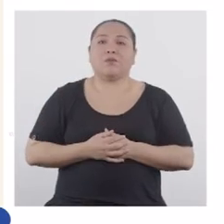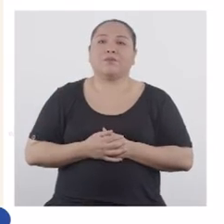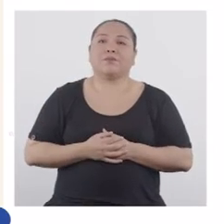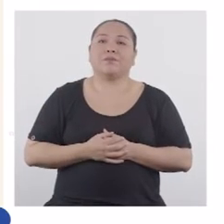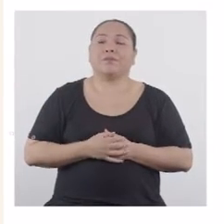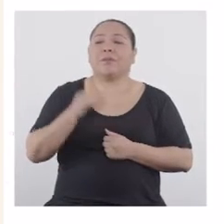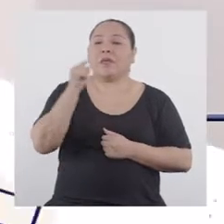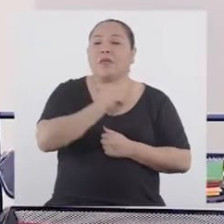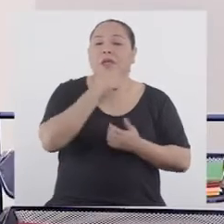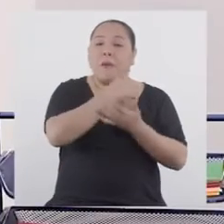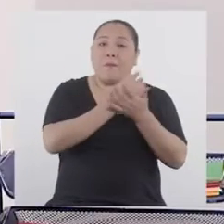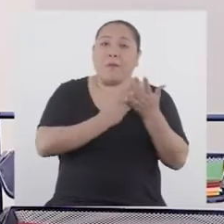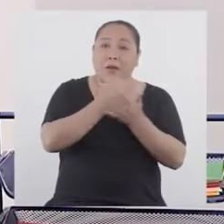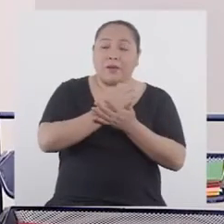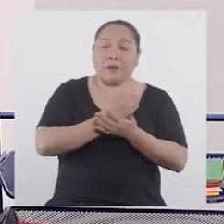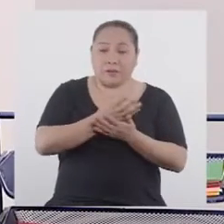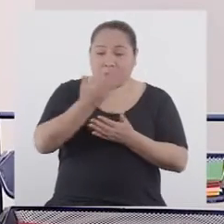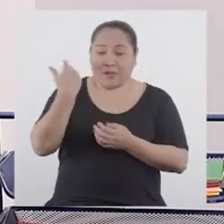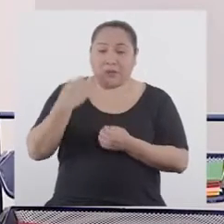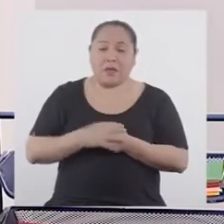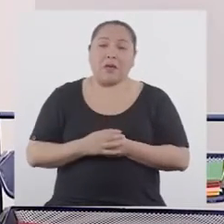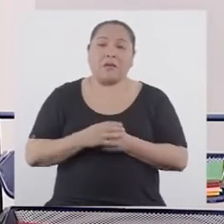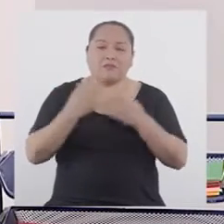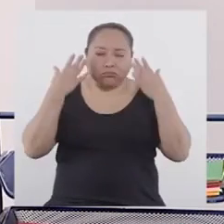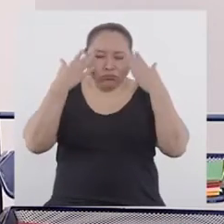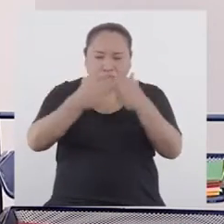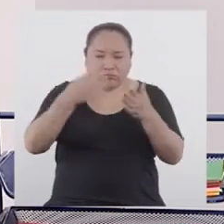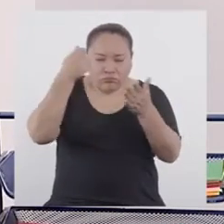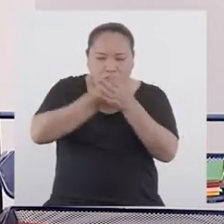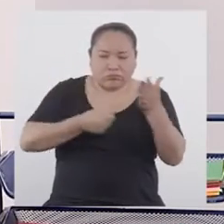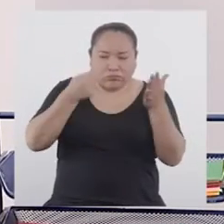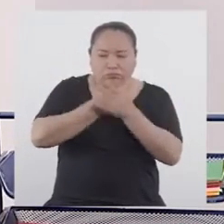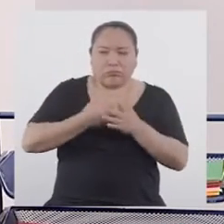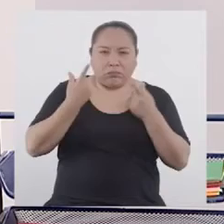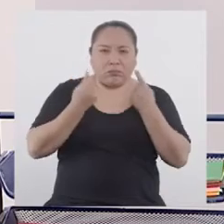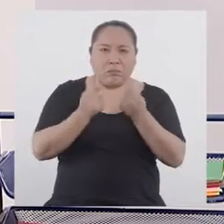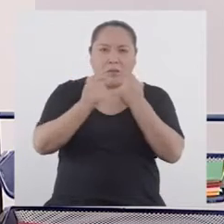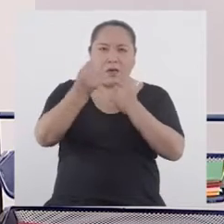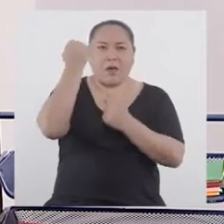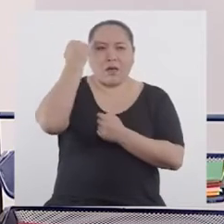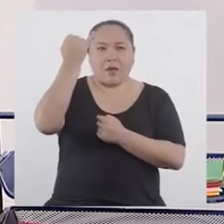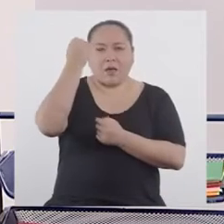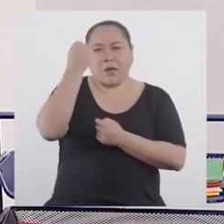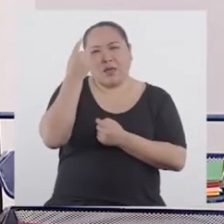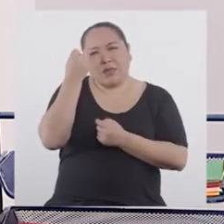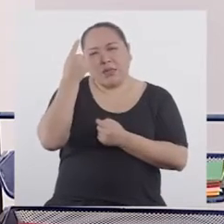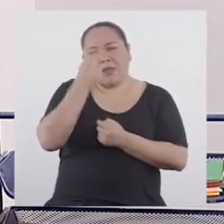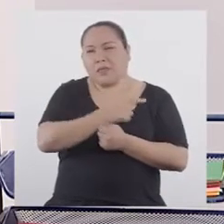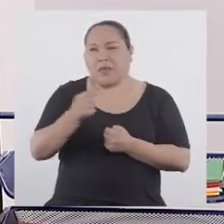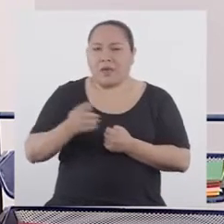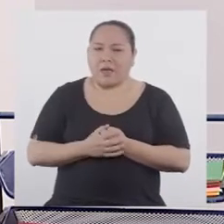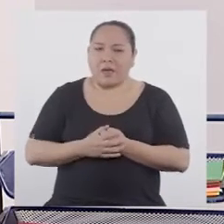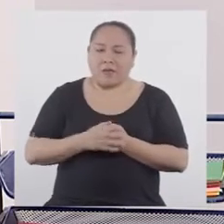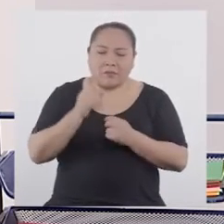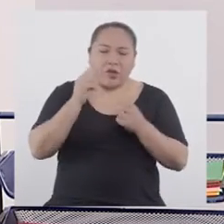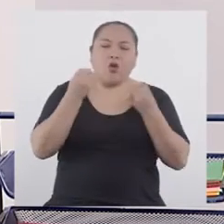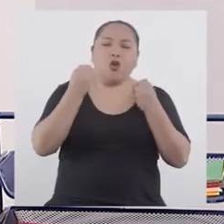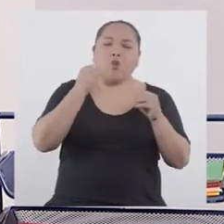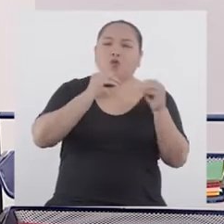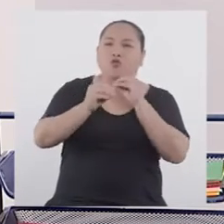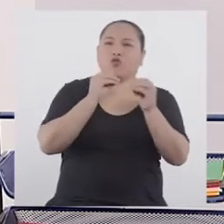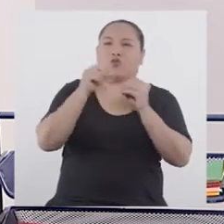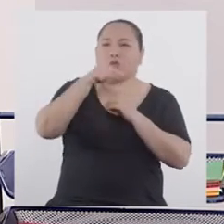ellas. En las fases anteriores, centramos nuestros esfuerzos en comprender y concretar la información obtenida en focos de